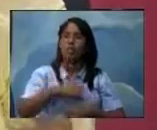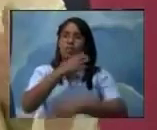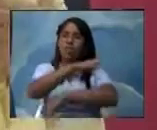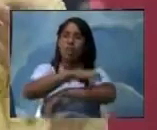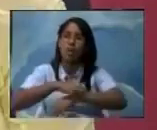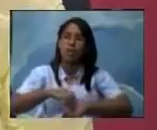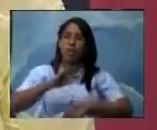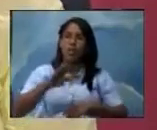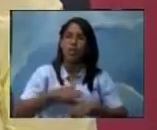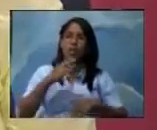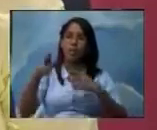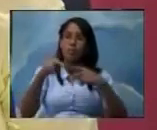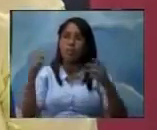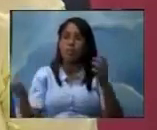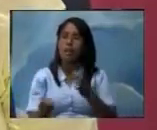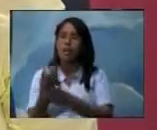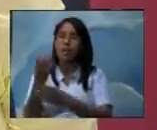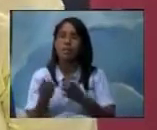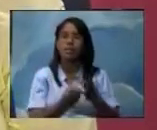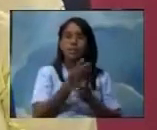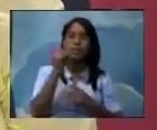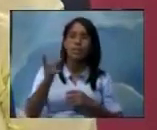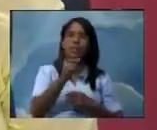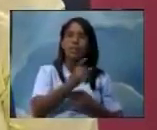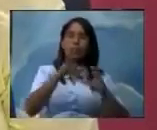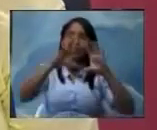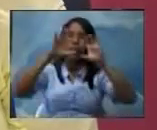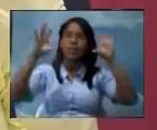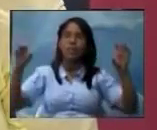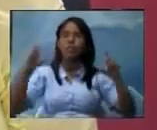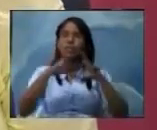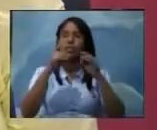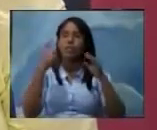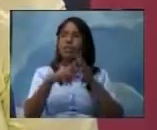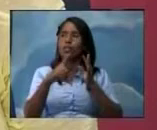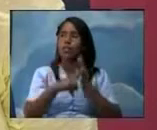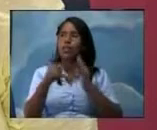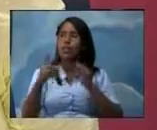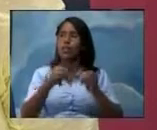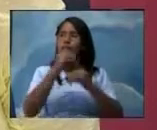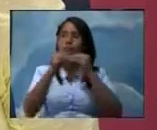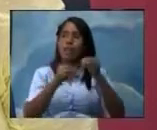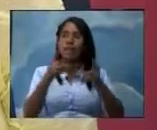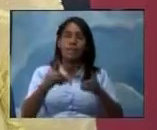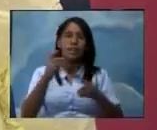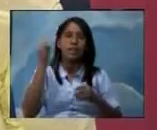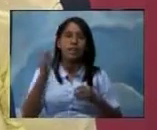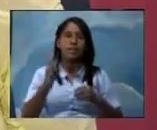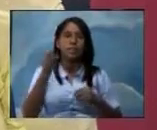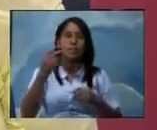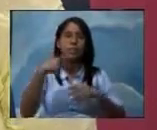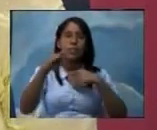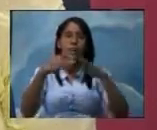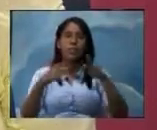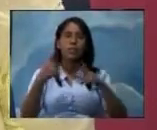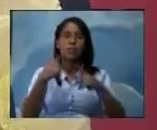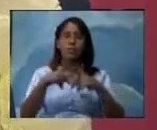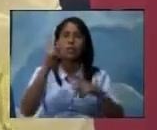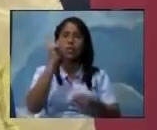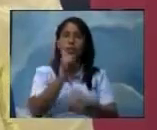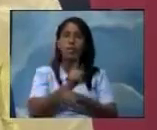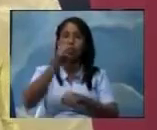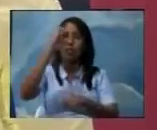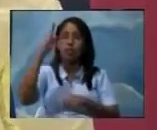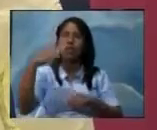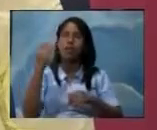los animales, las plantas, los seres humanos, las nubes. Todas esas cosas creadas siempre pasan. Pero el